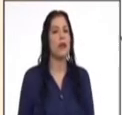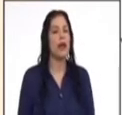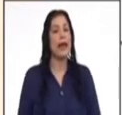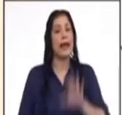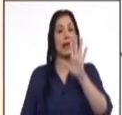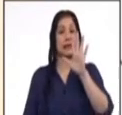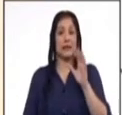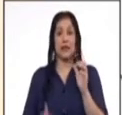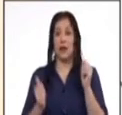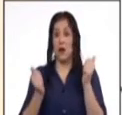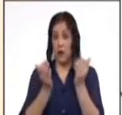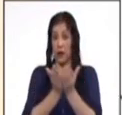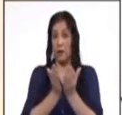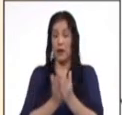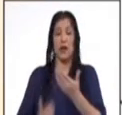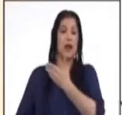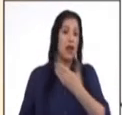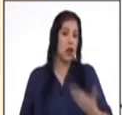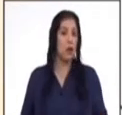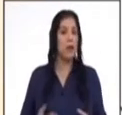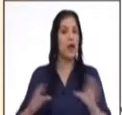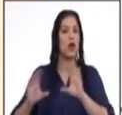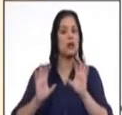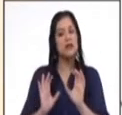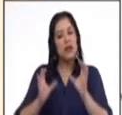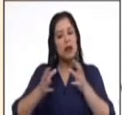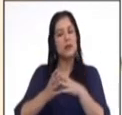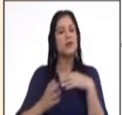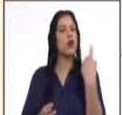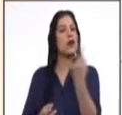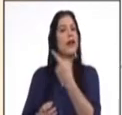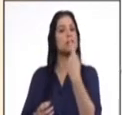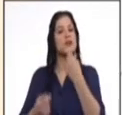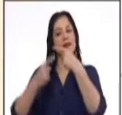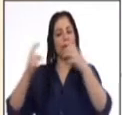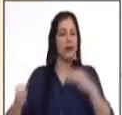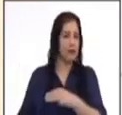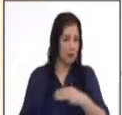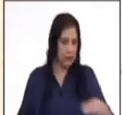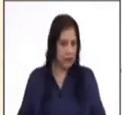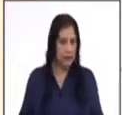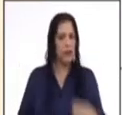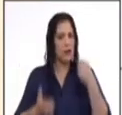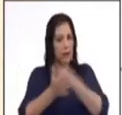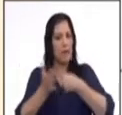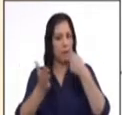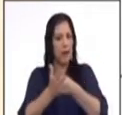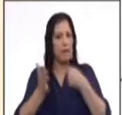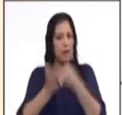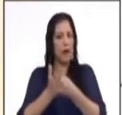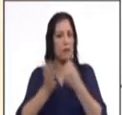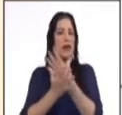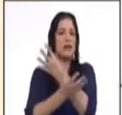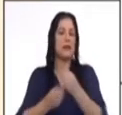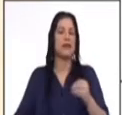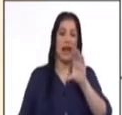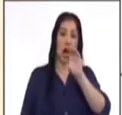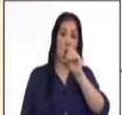El 5 de abril, el gobierno crea la Comisión Nacional Multisectorial de Lucha contra el Cólera.